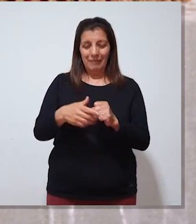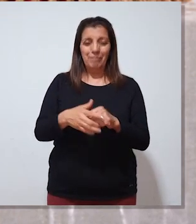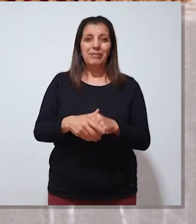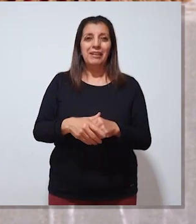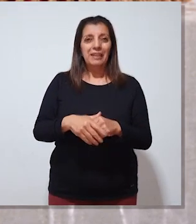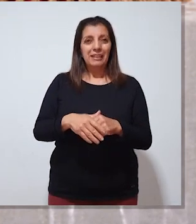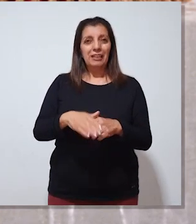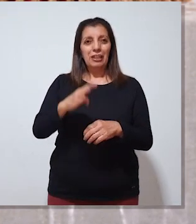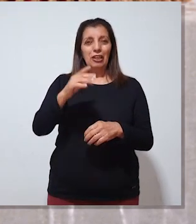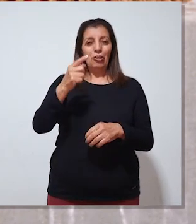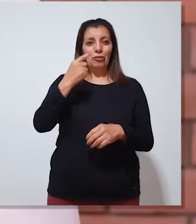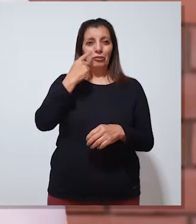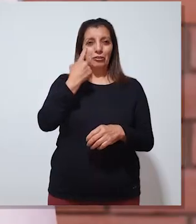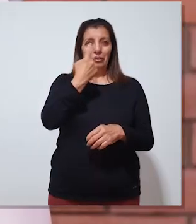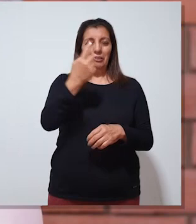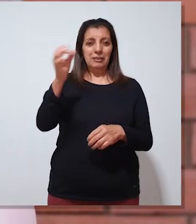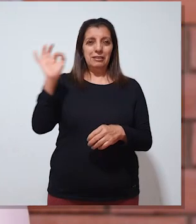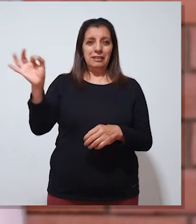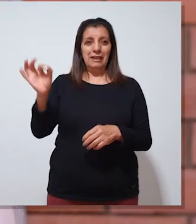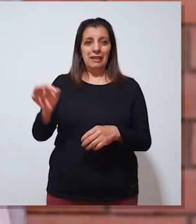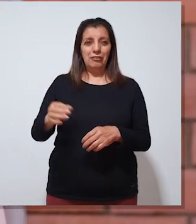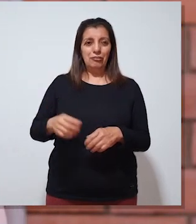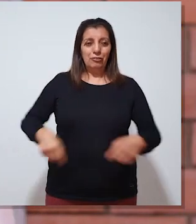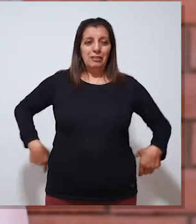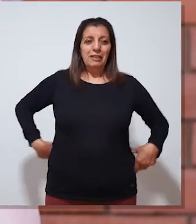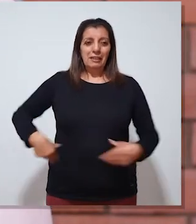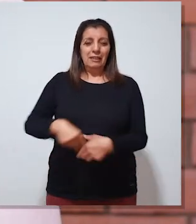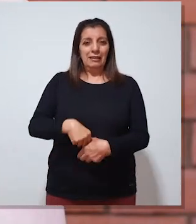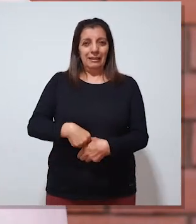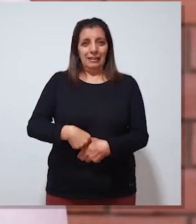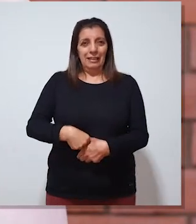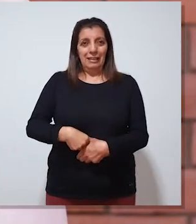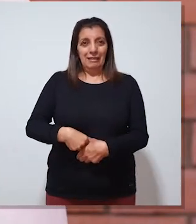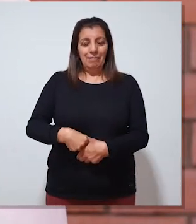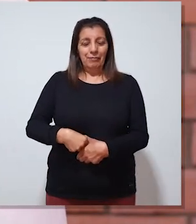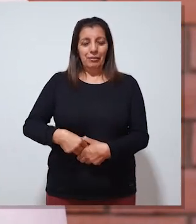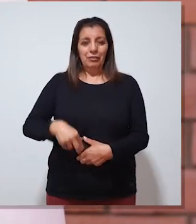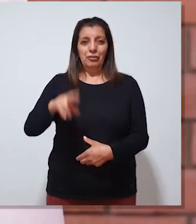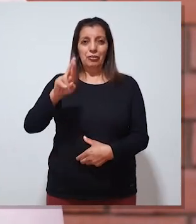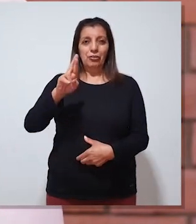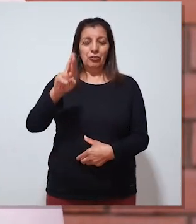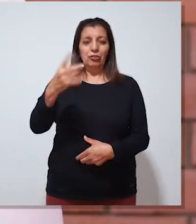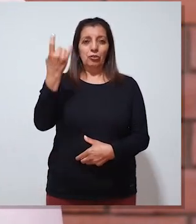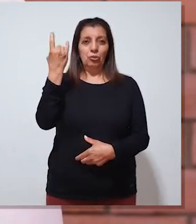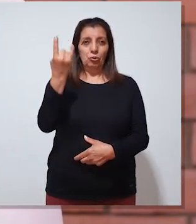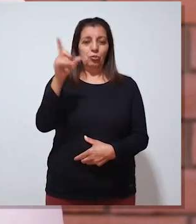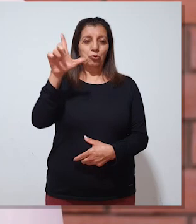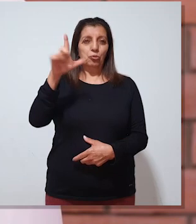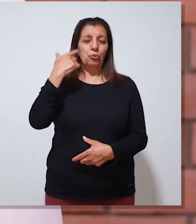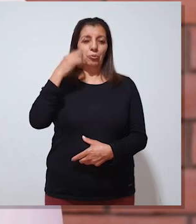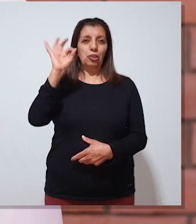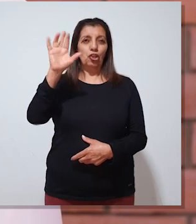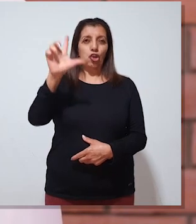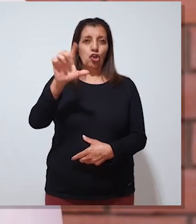iglesia mendocina. Aquel acontecimiento de carácter nacional permitió a nuestra iglesia constituirse